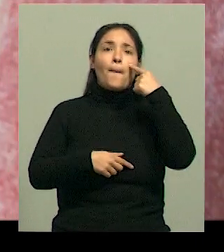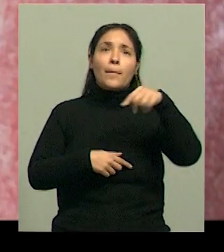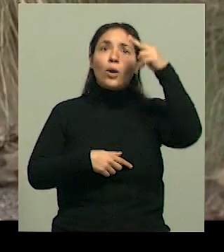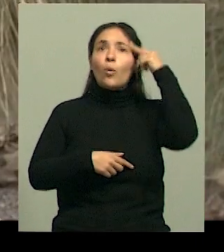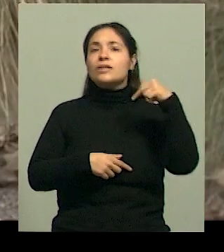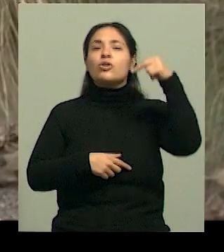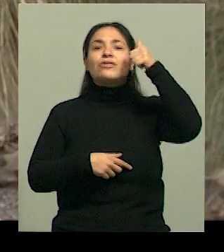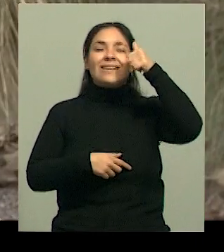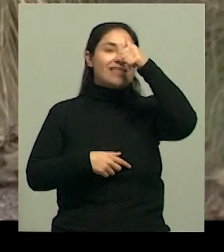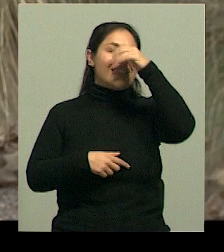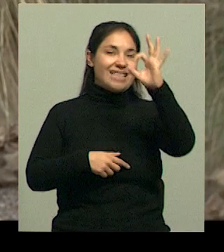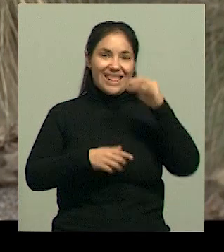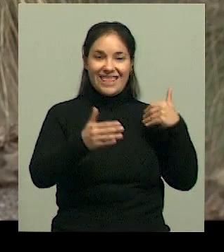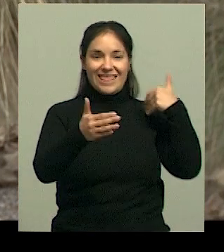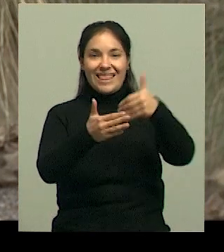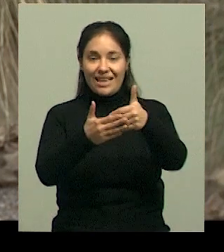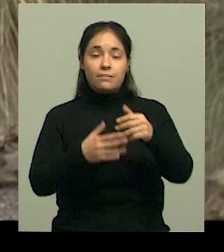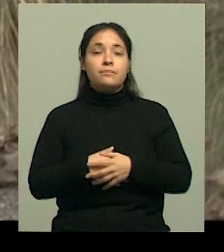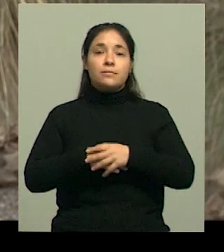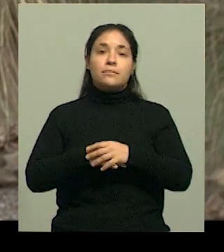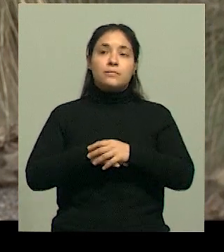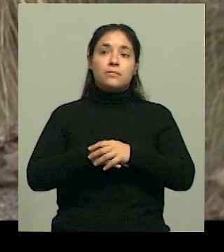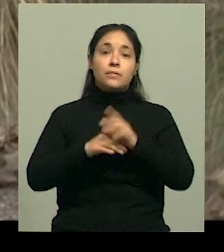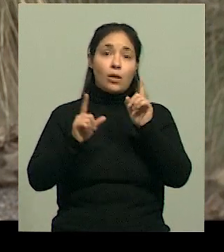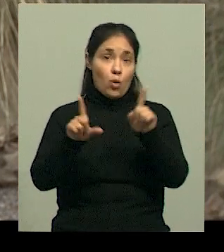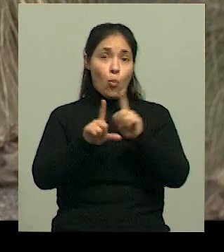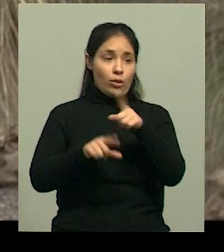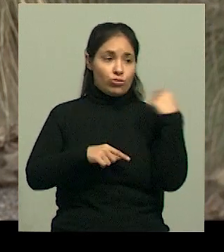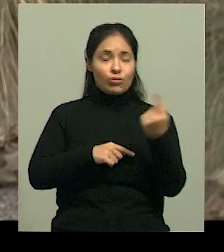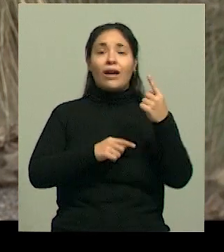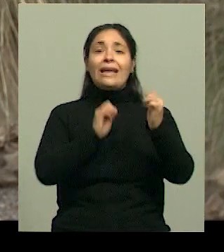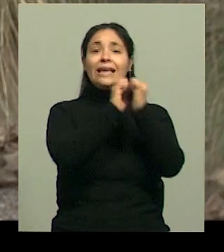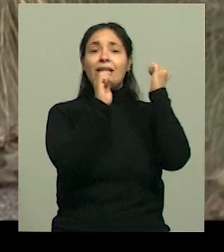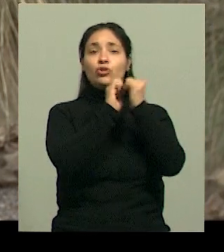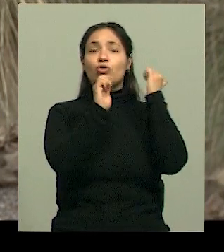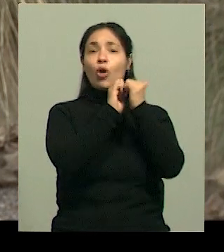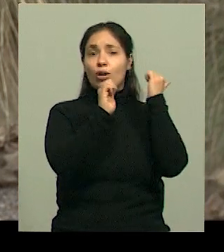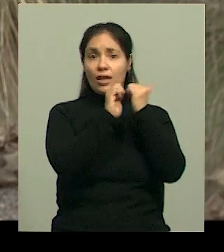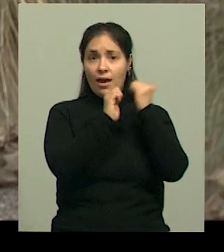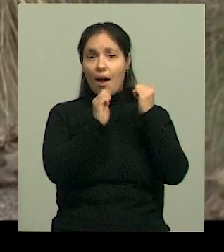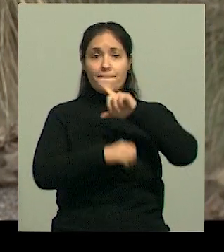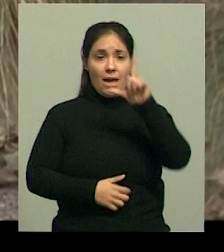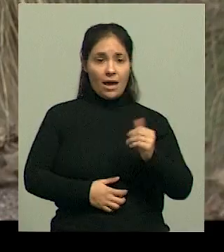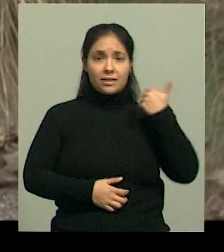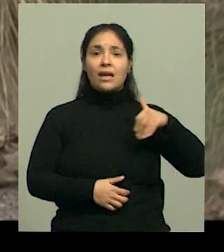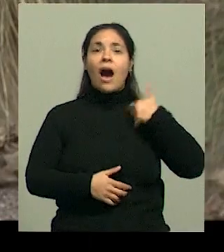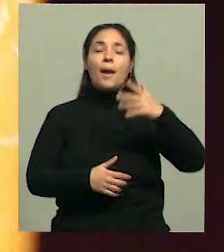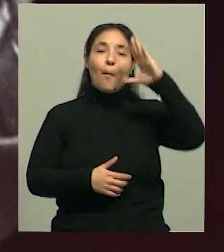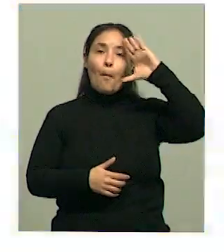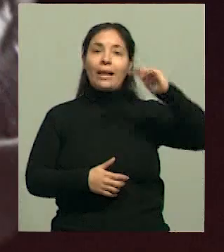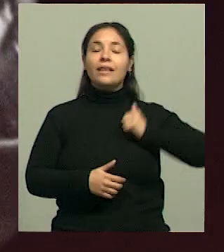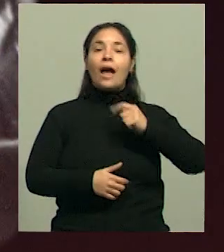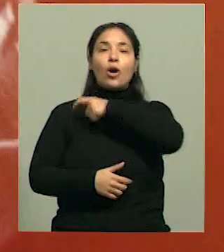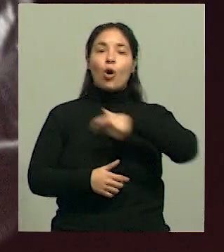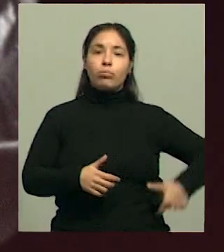60. Ajá. Pero nosotros somos hijos de una historia con 6 golpes militares. Ajá. Los golpes